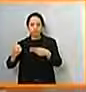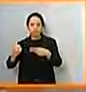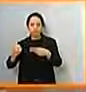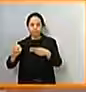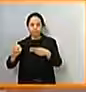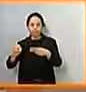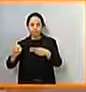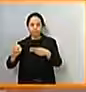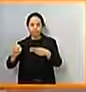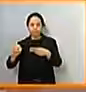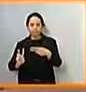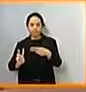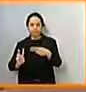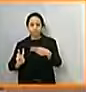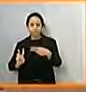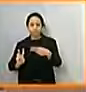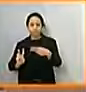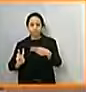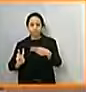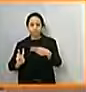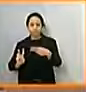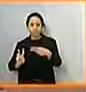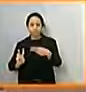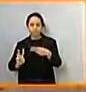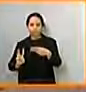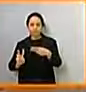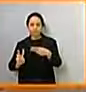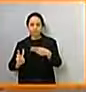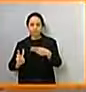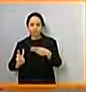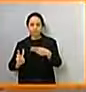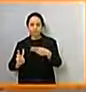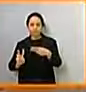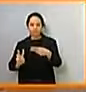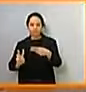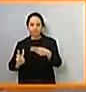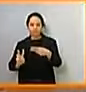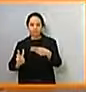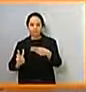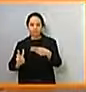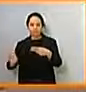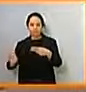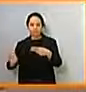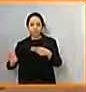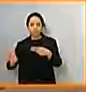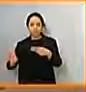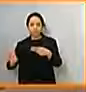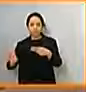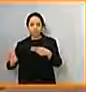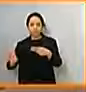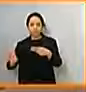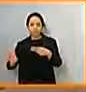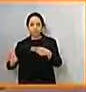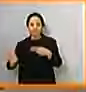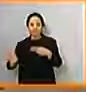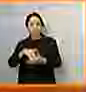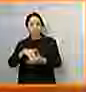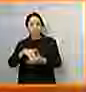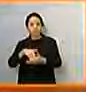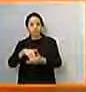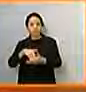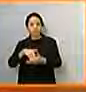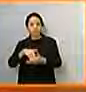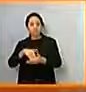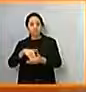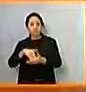2, segundo dígito. Es el 5, segundo número premiado, 25. Repito, 70